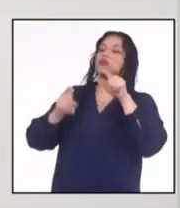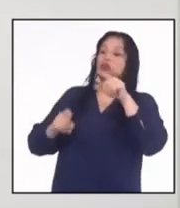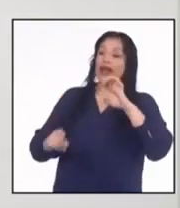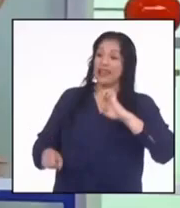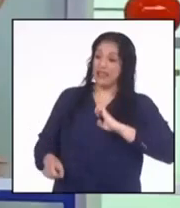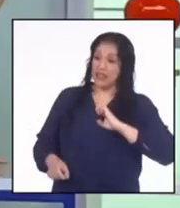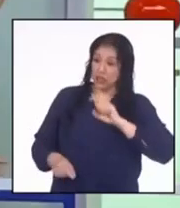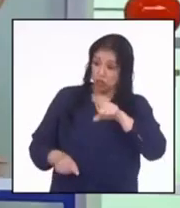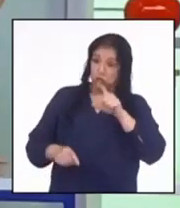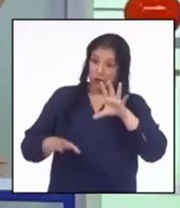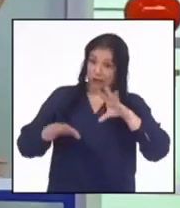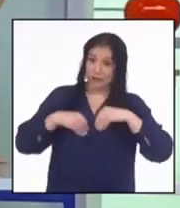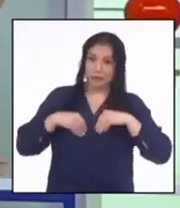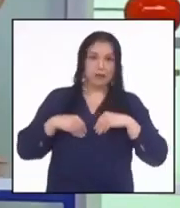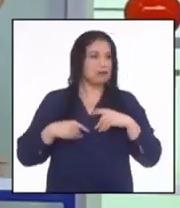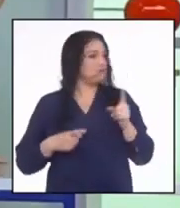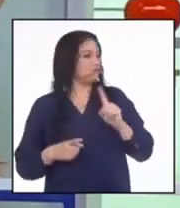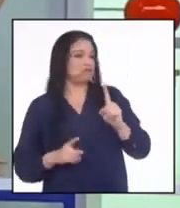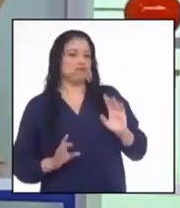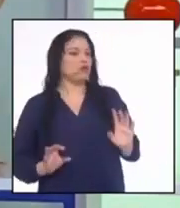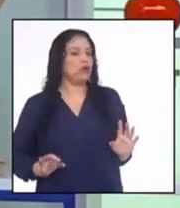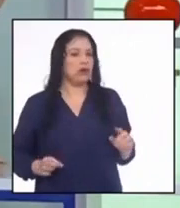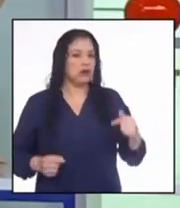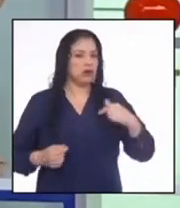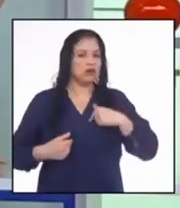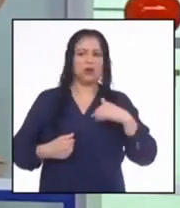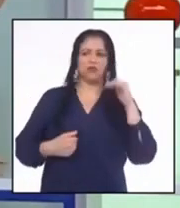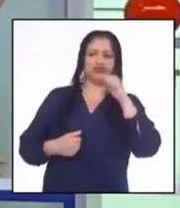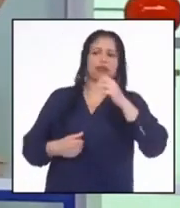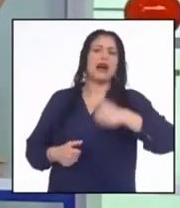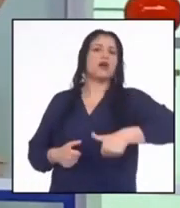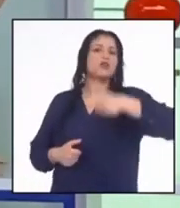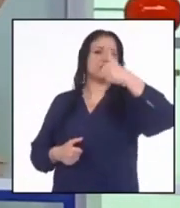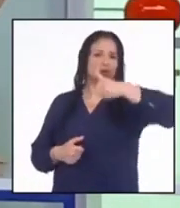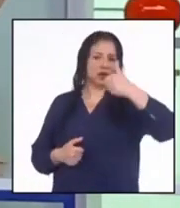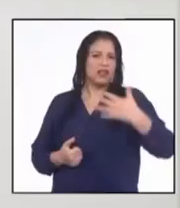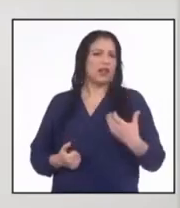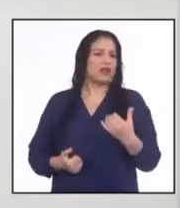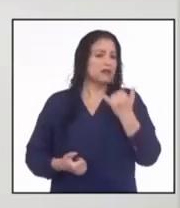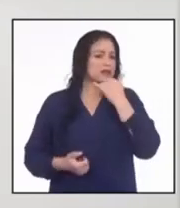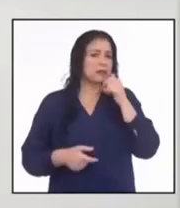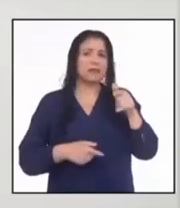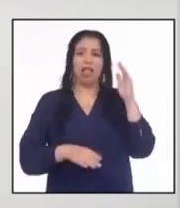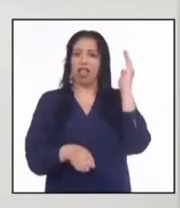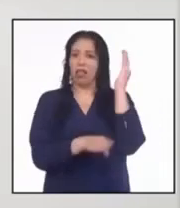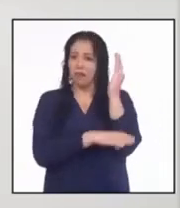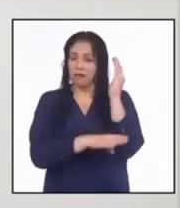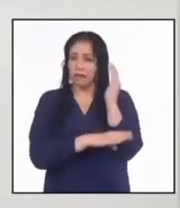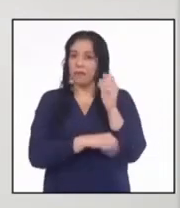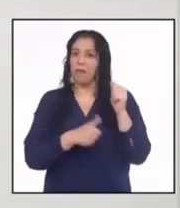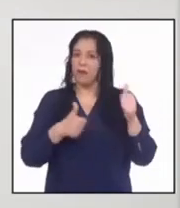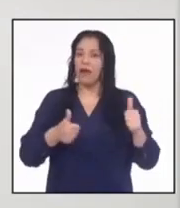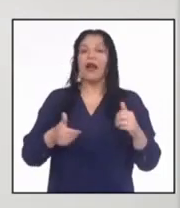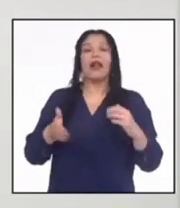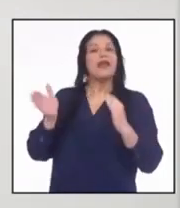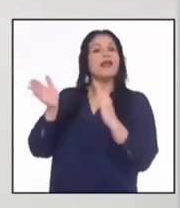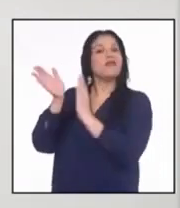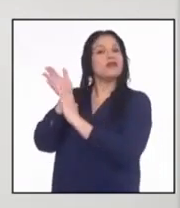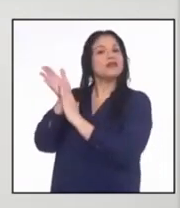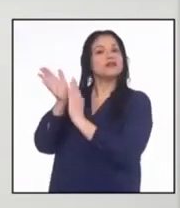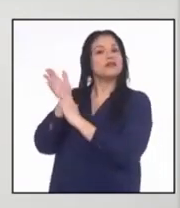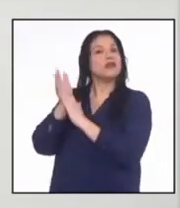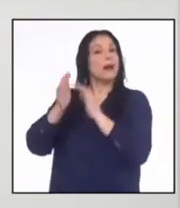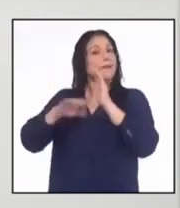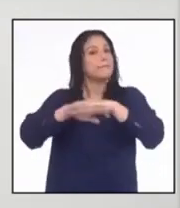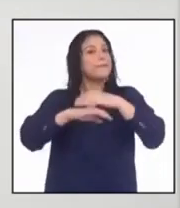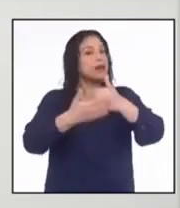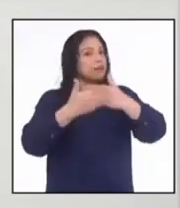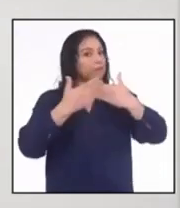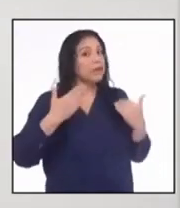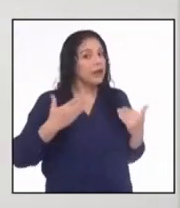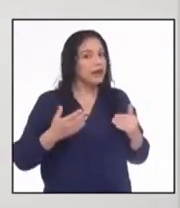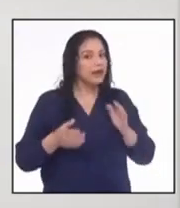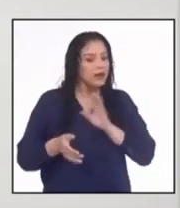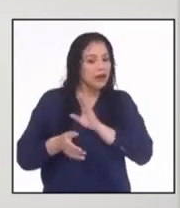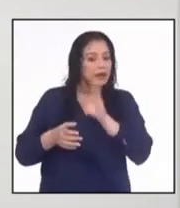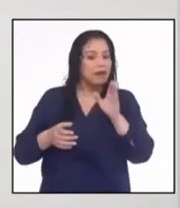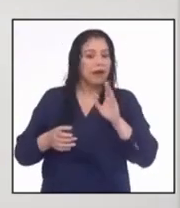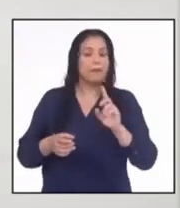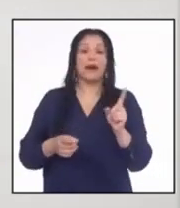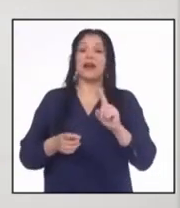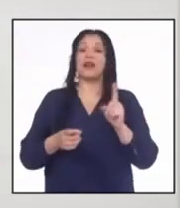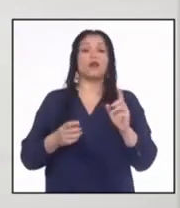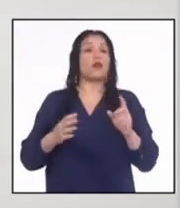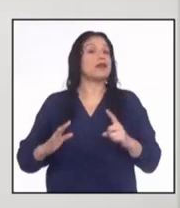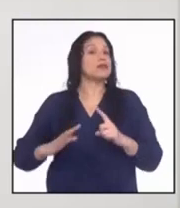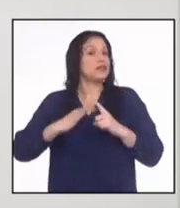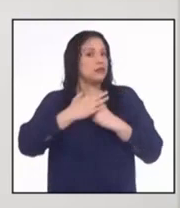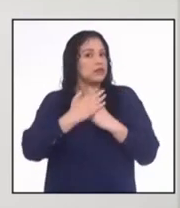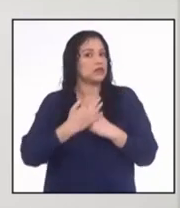va a permitir? No lo creo. Avisaría a las autoridades sobre el hecho. La Defensoría del Pueblo previene e intermedia para evitar